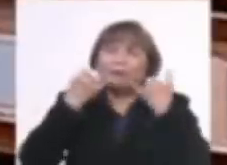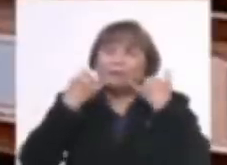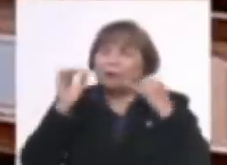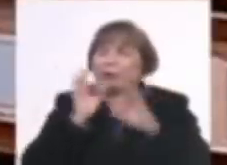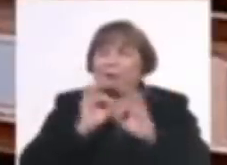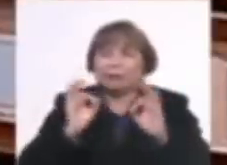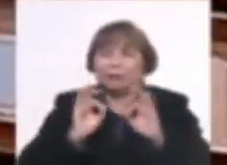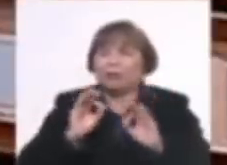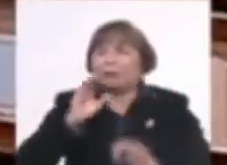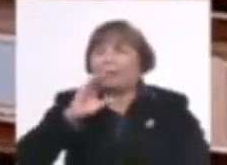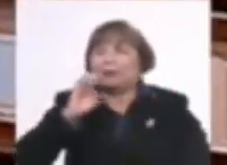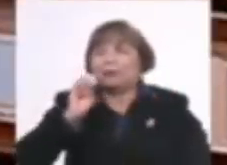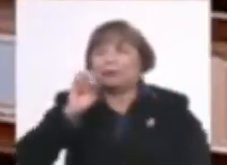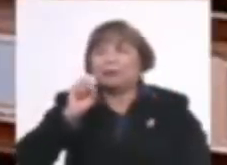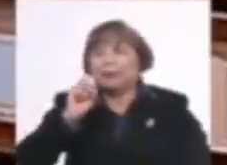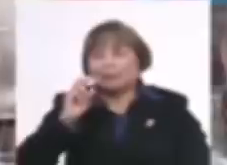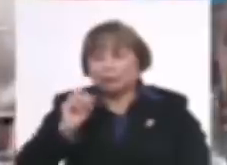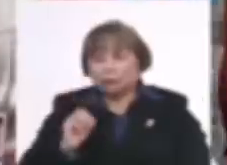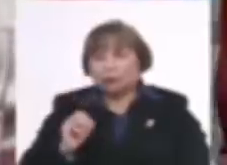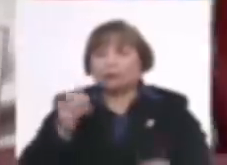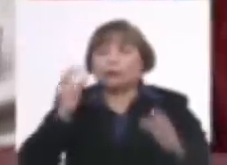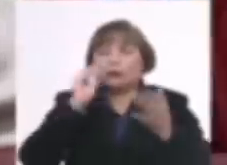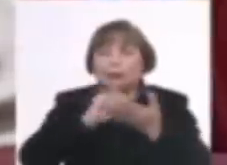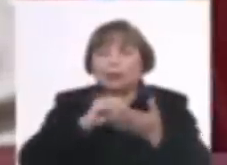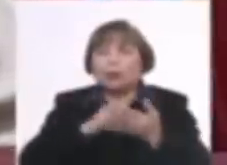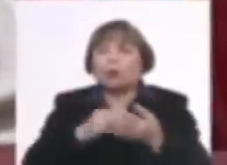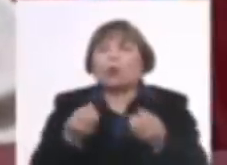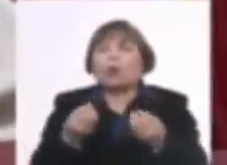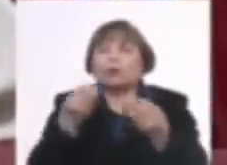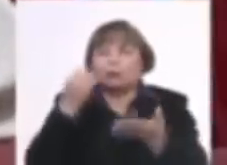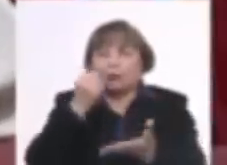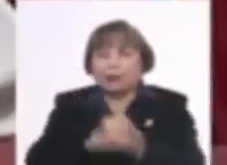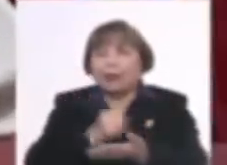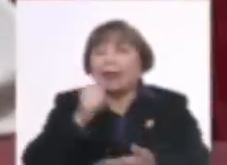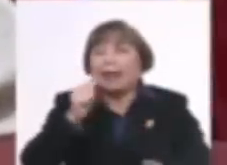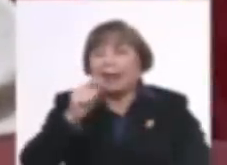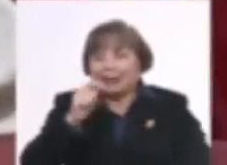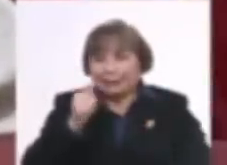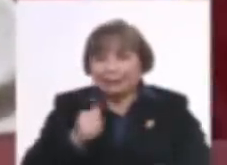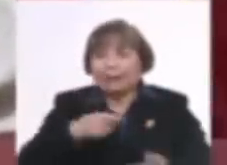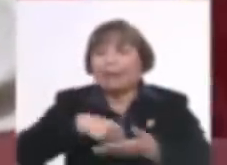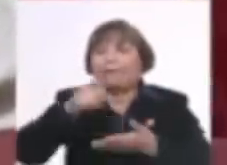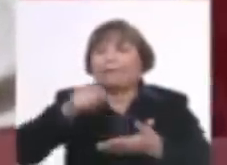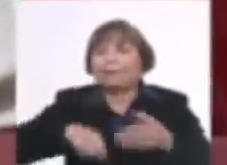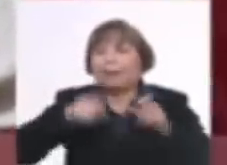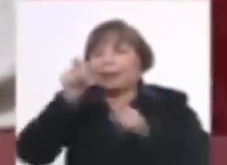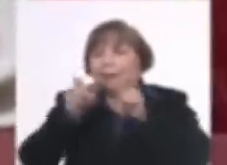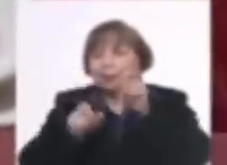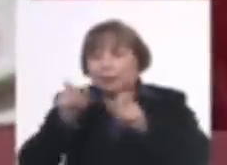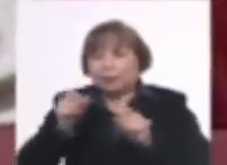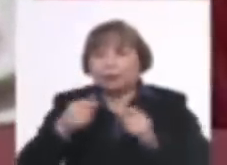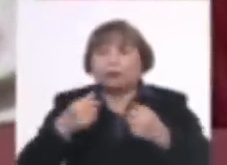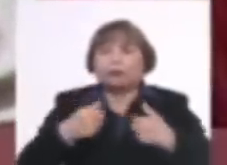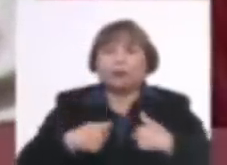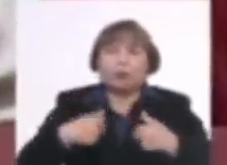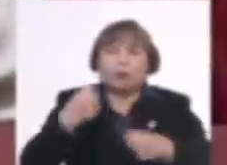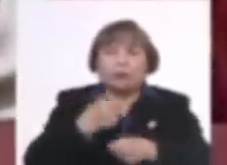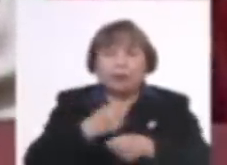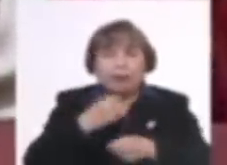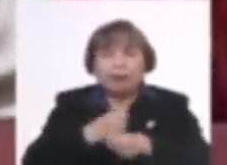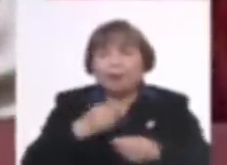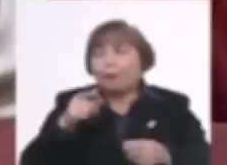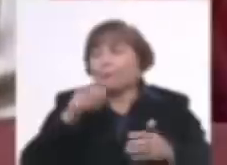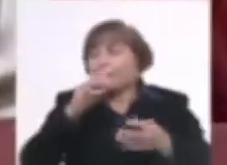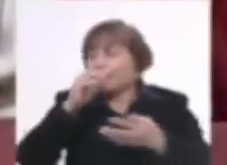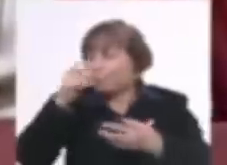hago un censo donde queda contado en actas y lo firma la población. Yo hago el trabajo